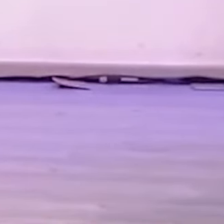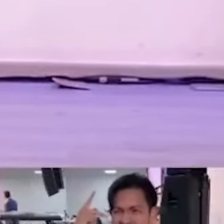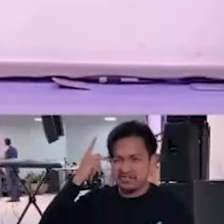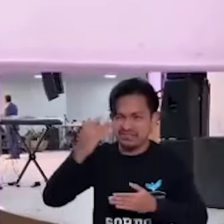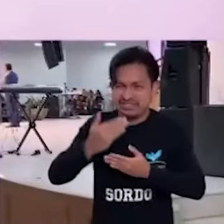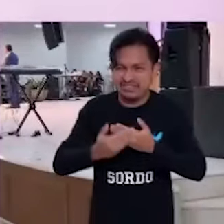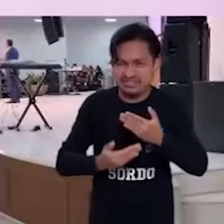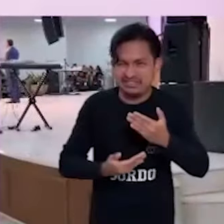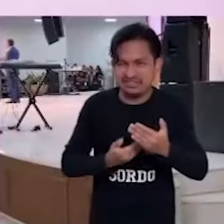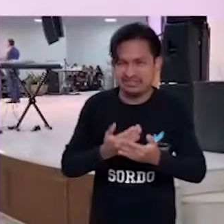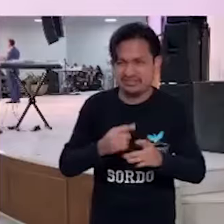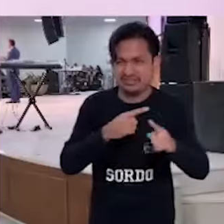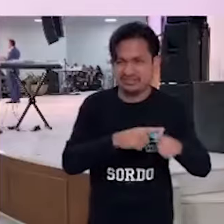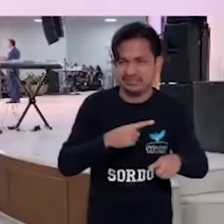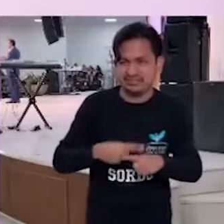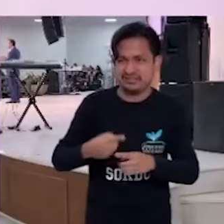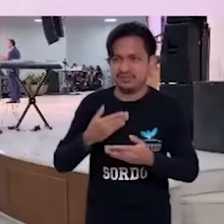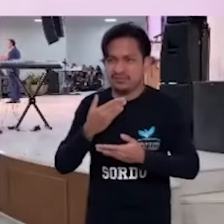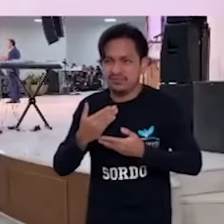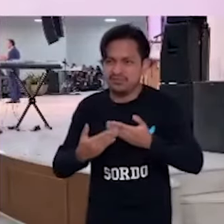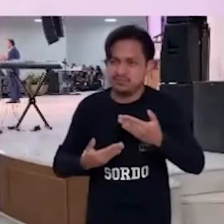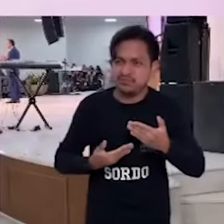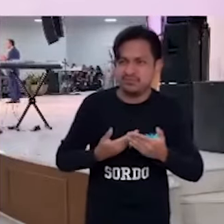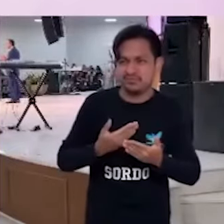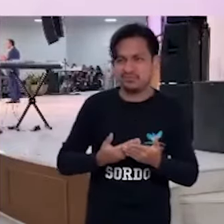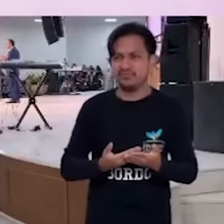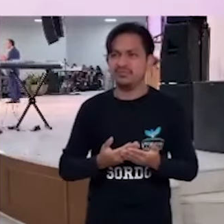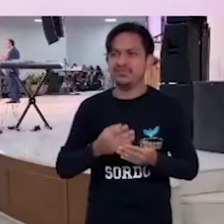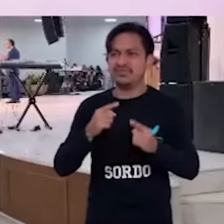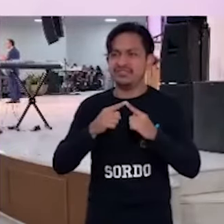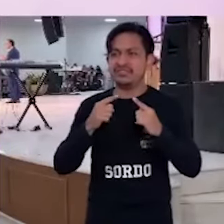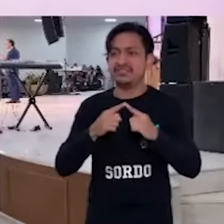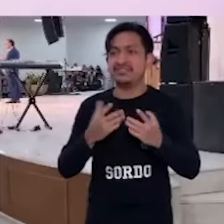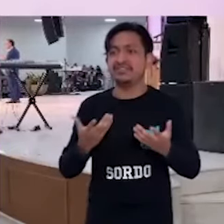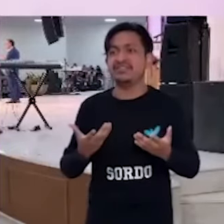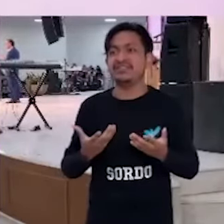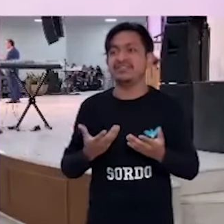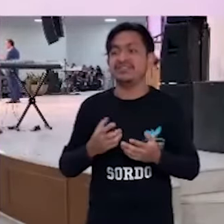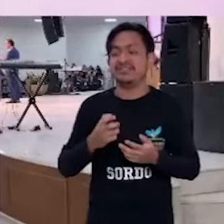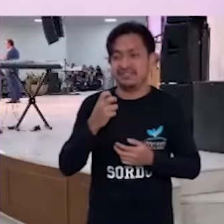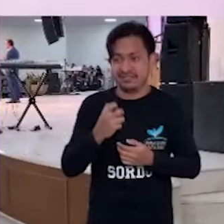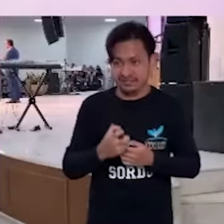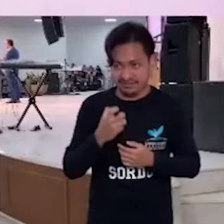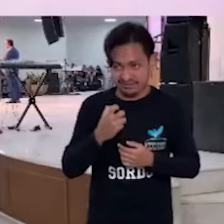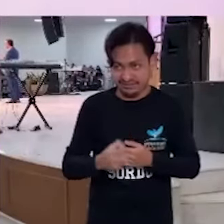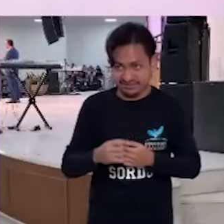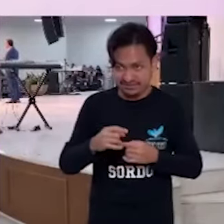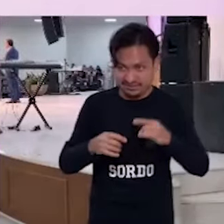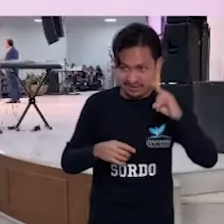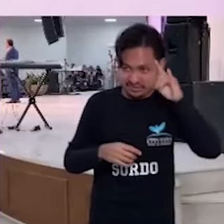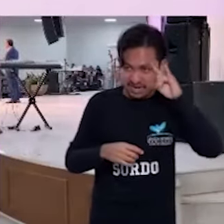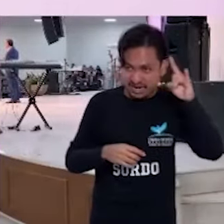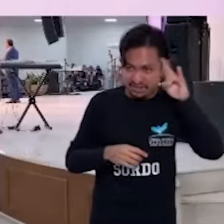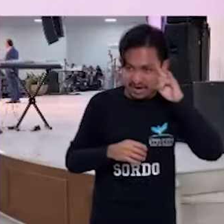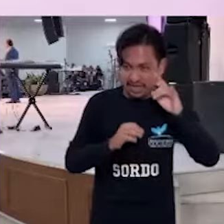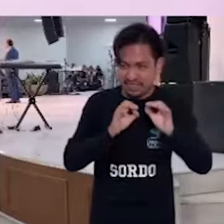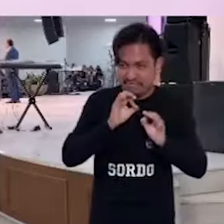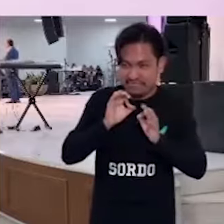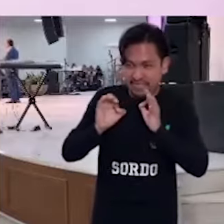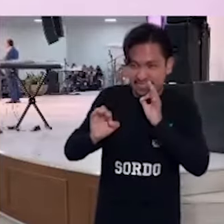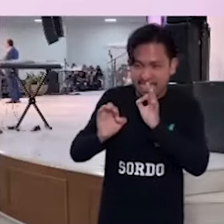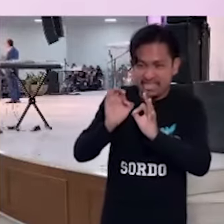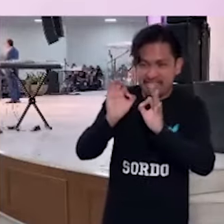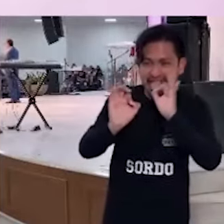ancianos de la iglesia. Es un área donde el enemigo ha hecho mucho estrago en la iglesia de